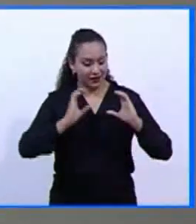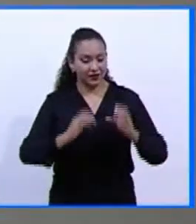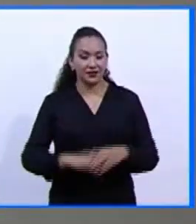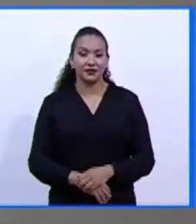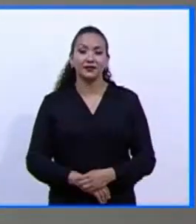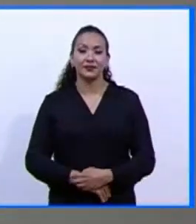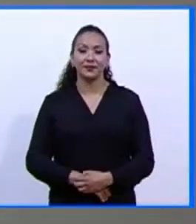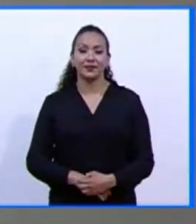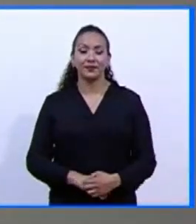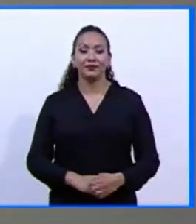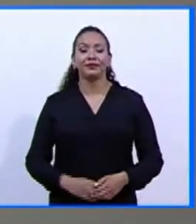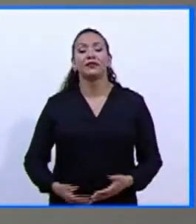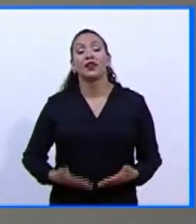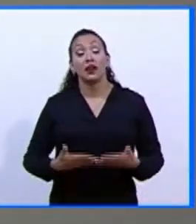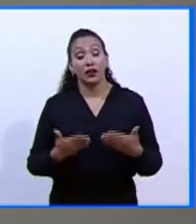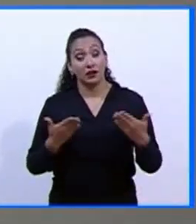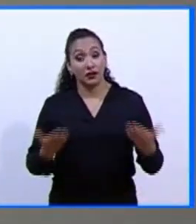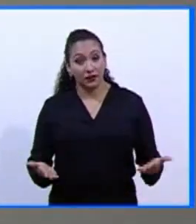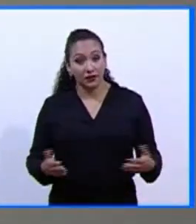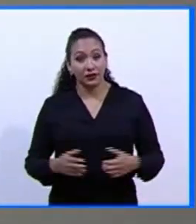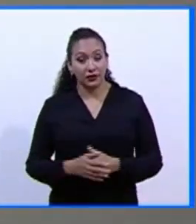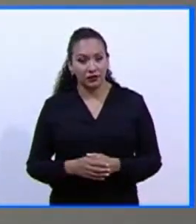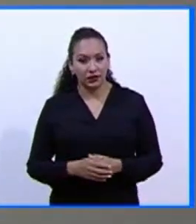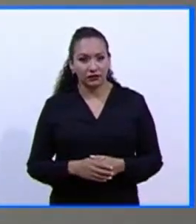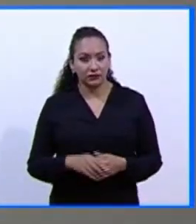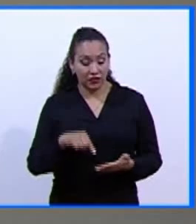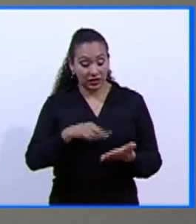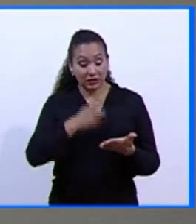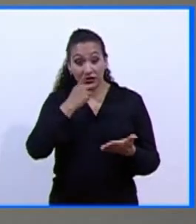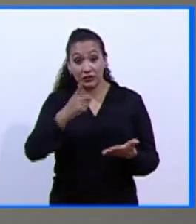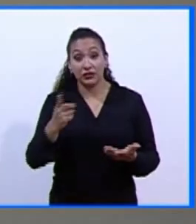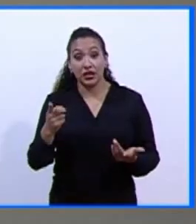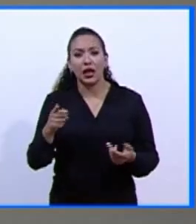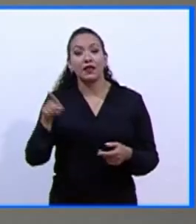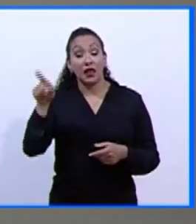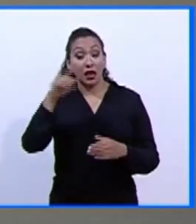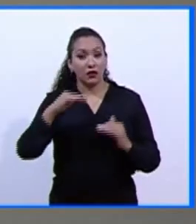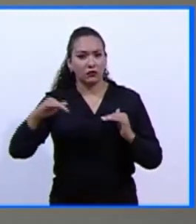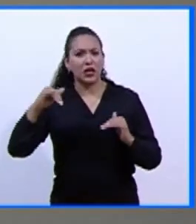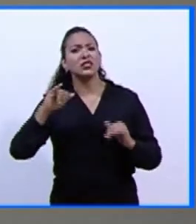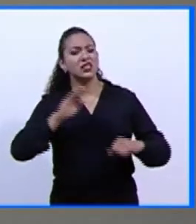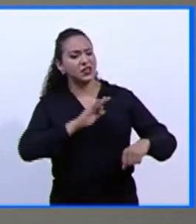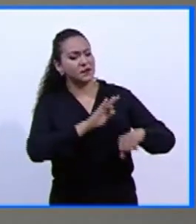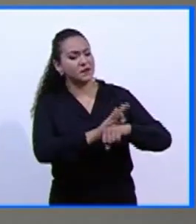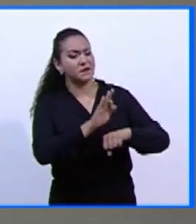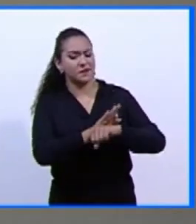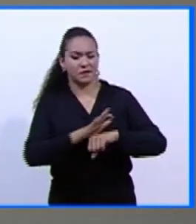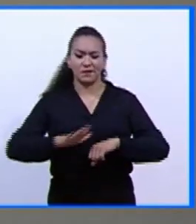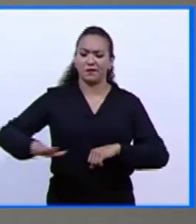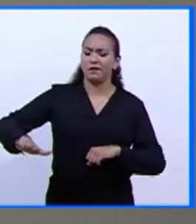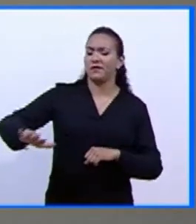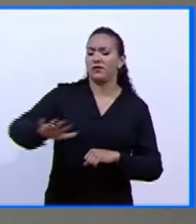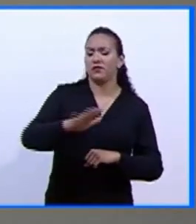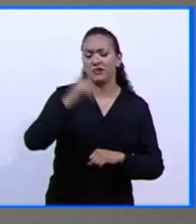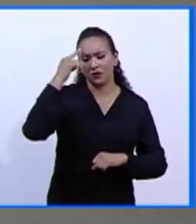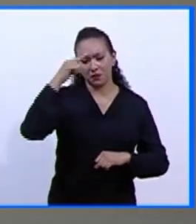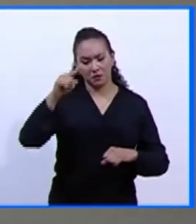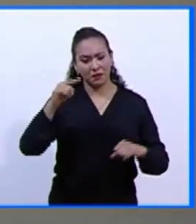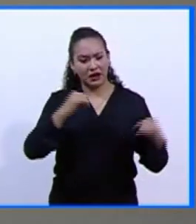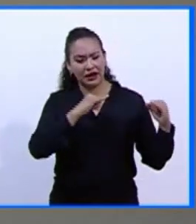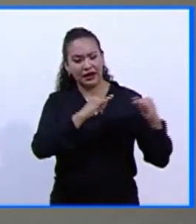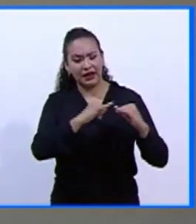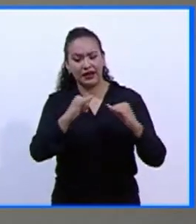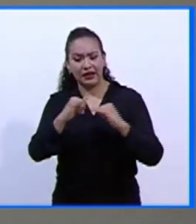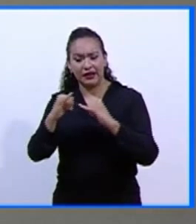El imperativo de otorgar protección permanente a la integridad de las